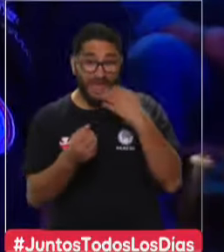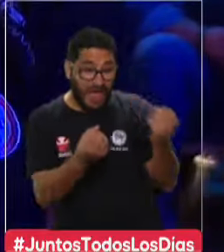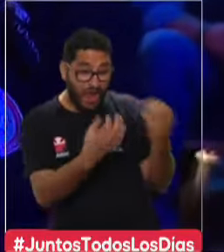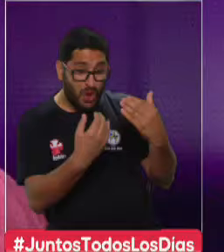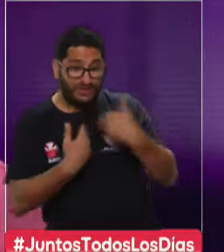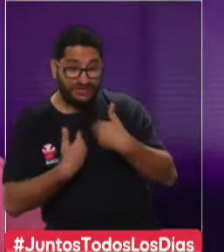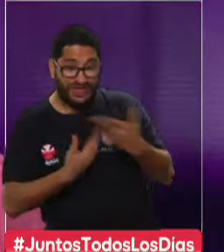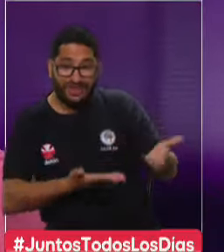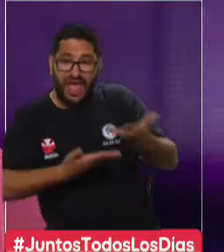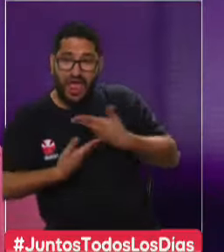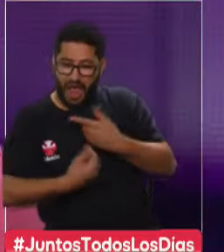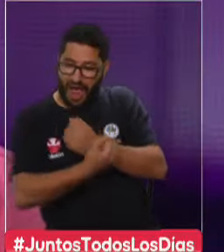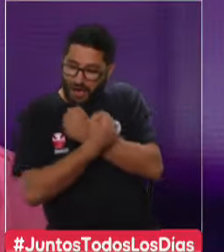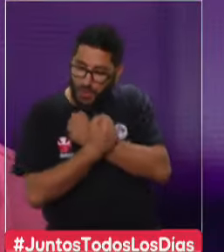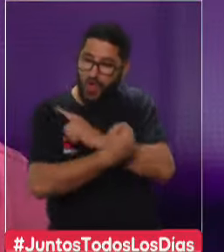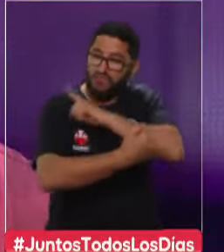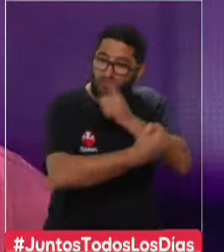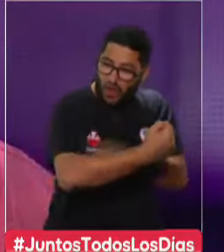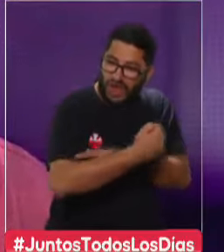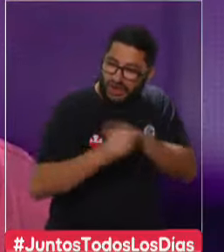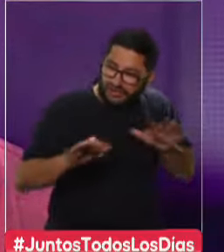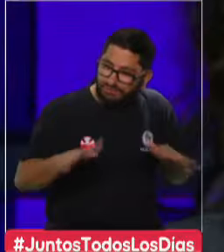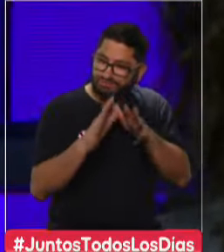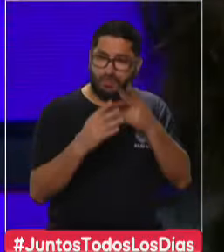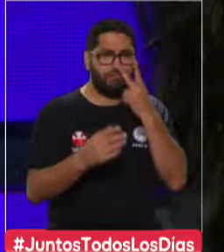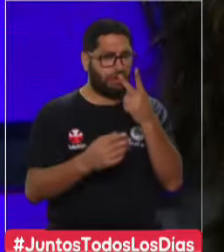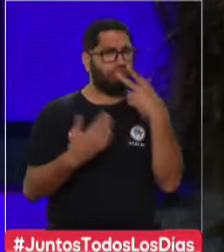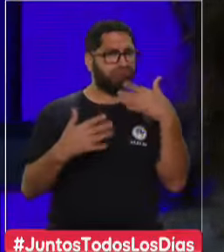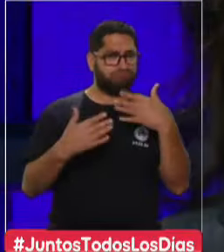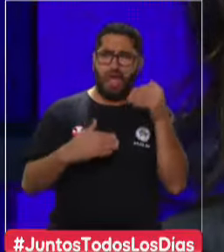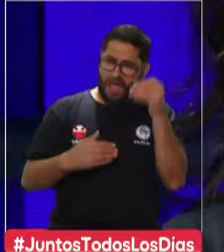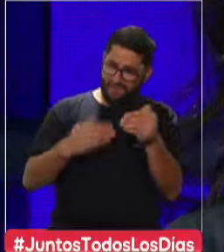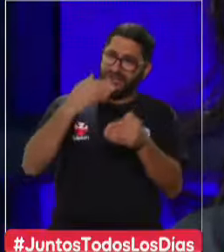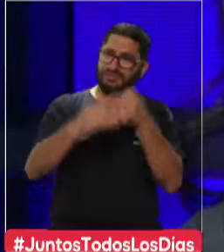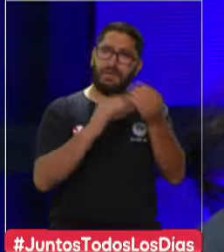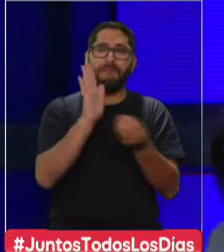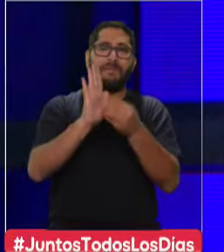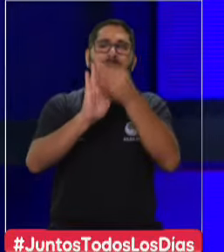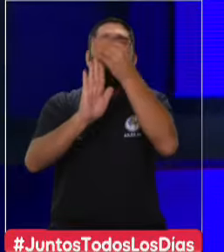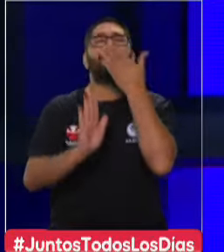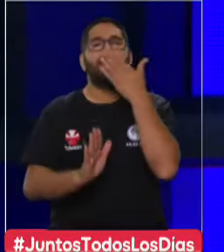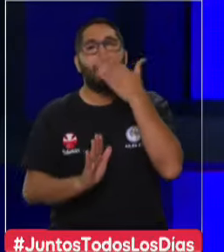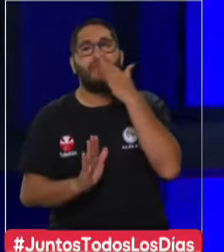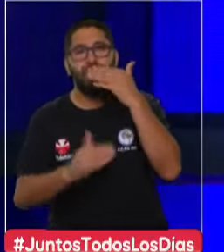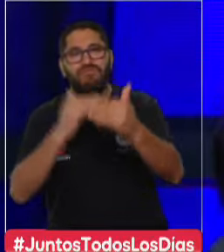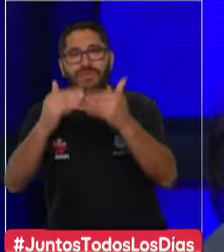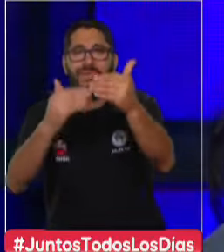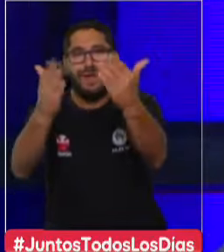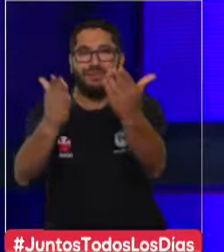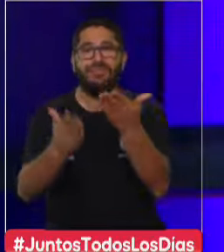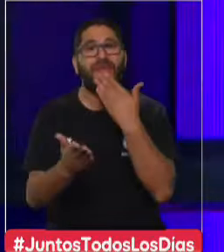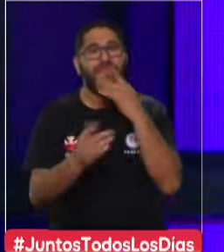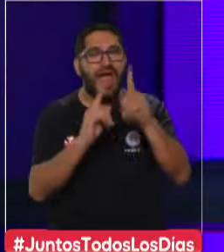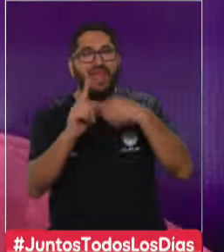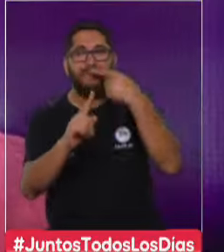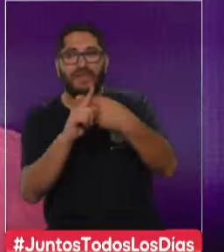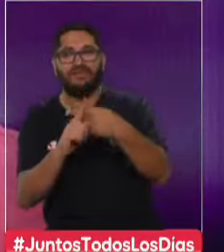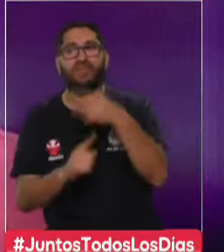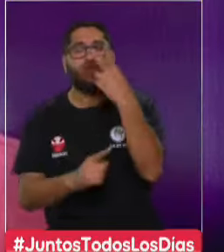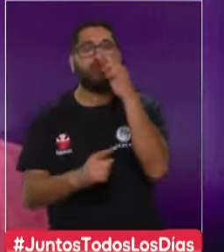recuperarte, porque estás cada vez mejor y fantástico. Y tienes dos mamás increíbles, ¿no? Sí. No te voy a preguntar a quién quieres más, no. Tienes dos